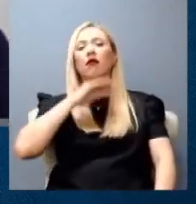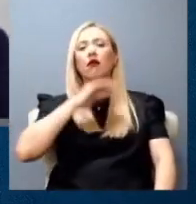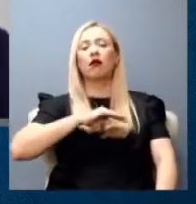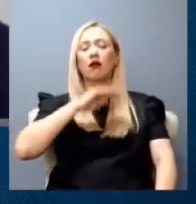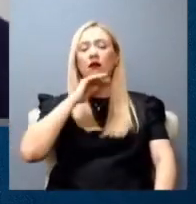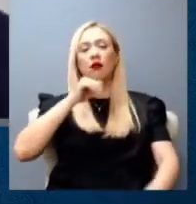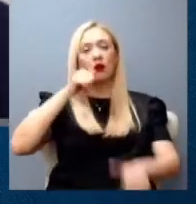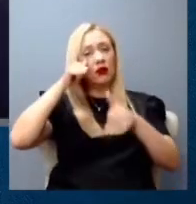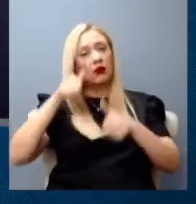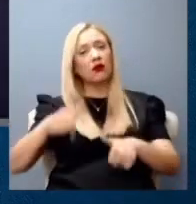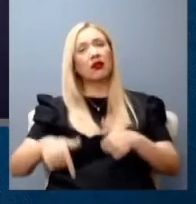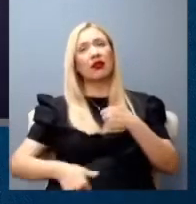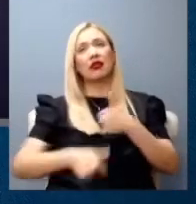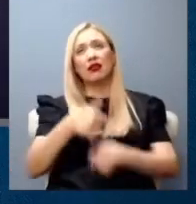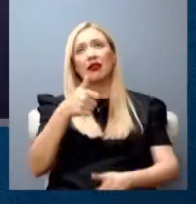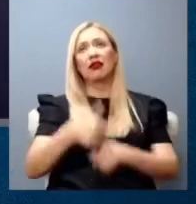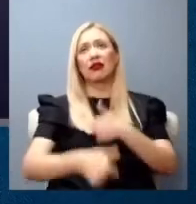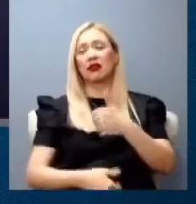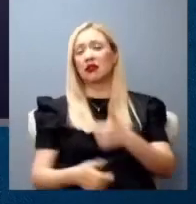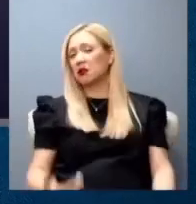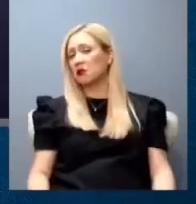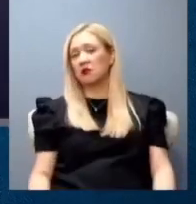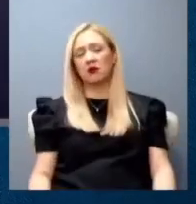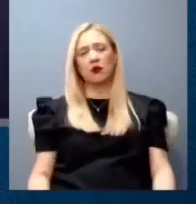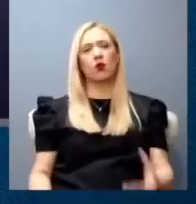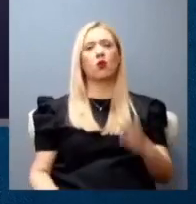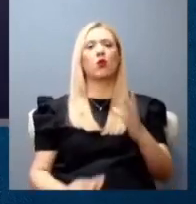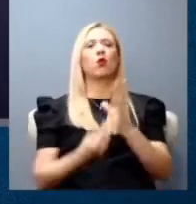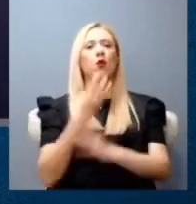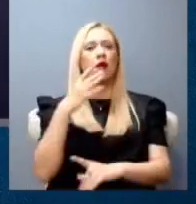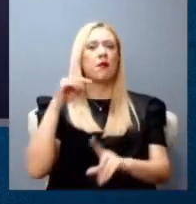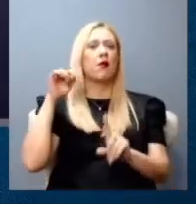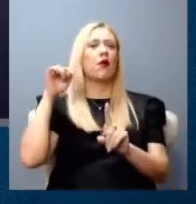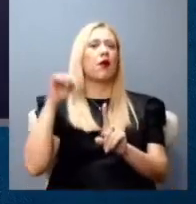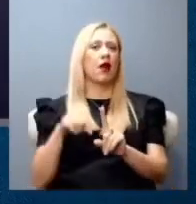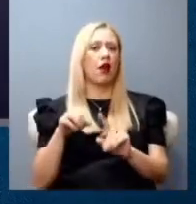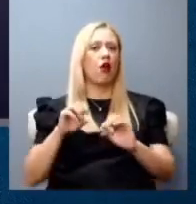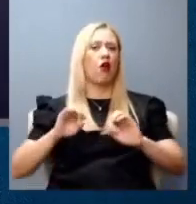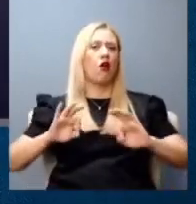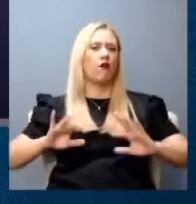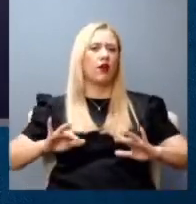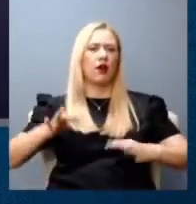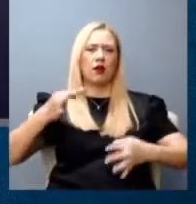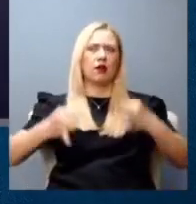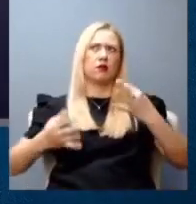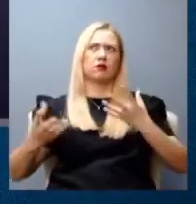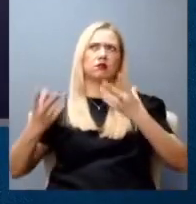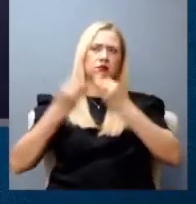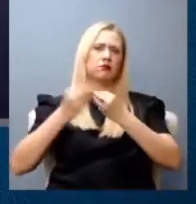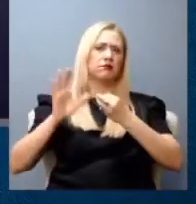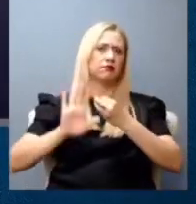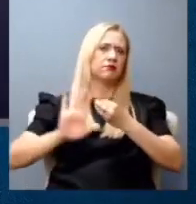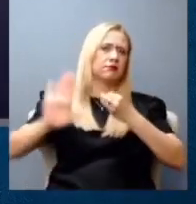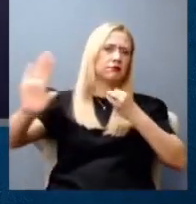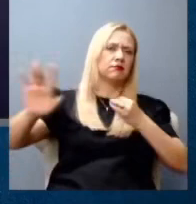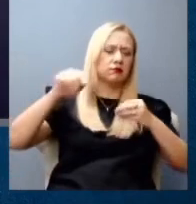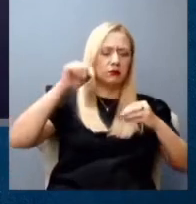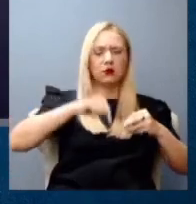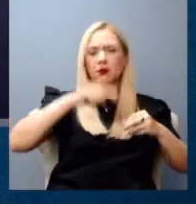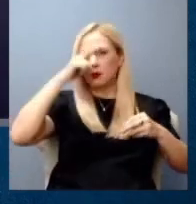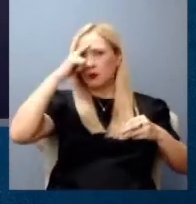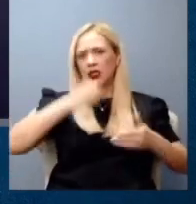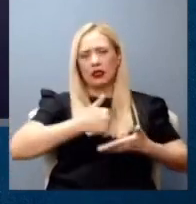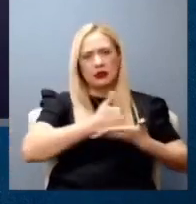en la búsqueda. Entonces se crea esta unidad, que es una unidad no extrajudicial, que tiene un mandato fundamentalmente